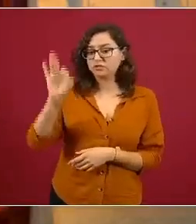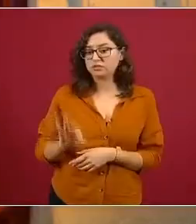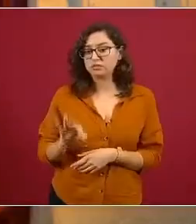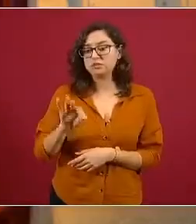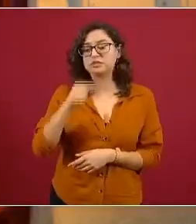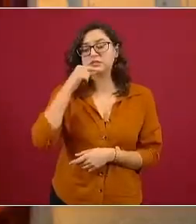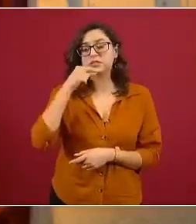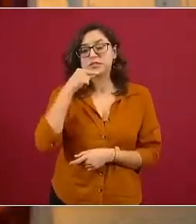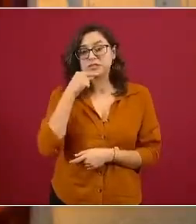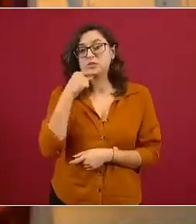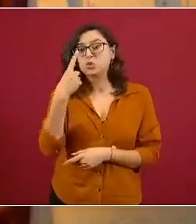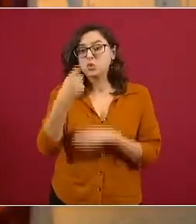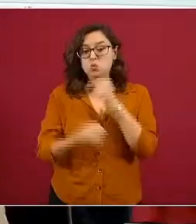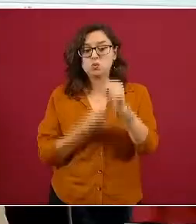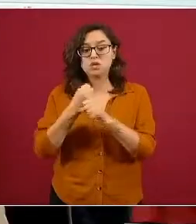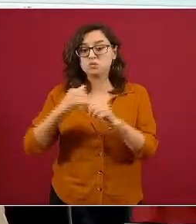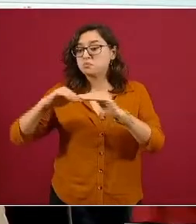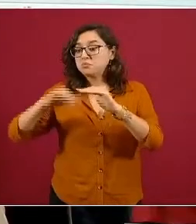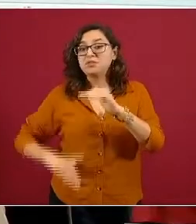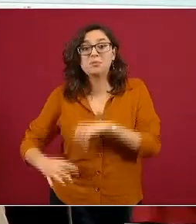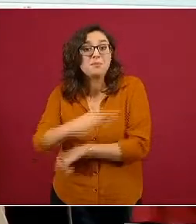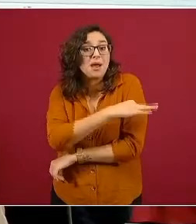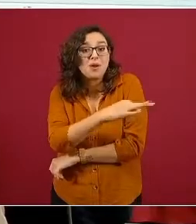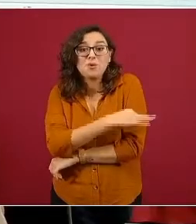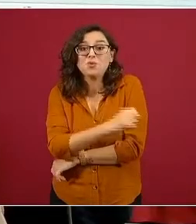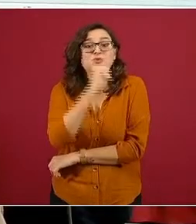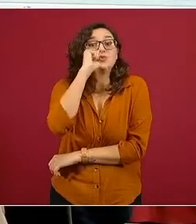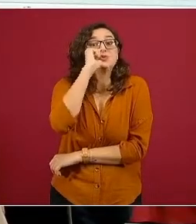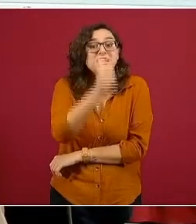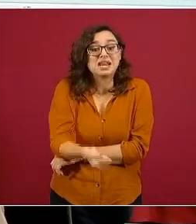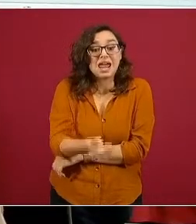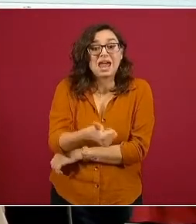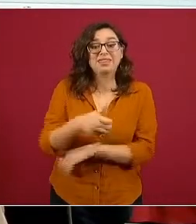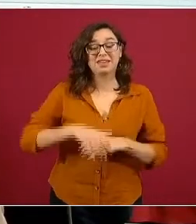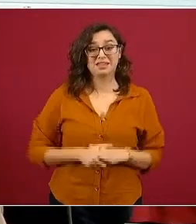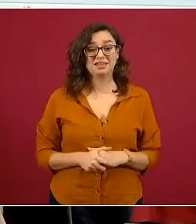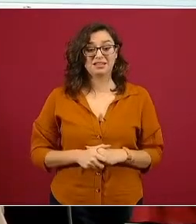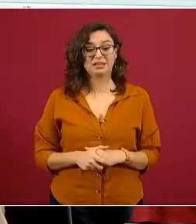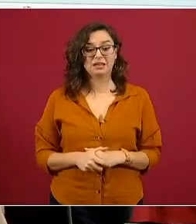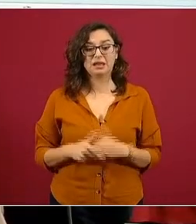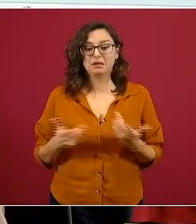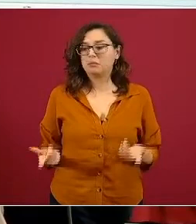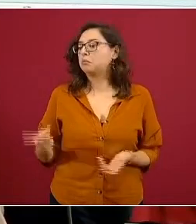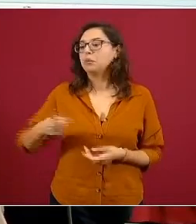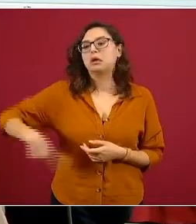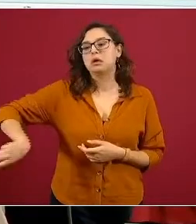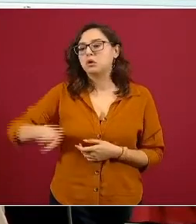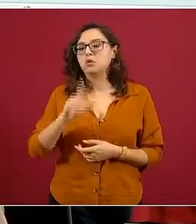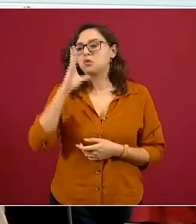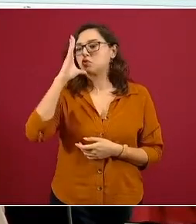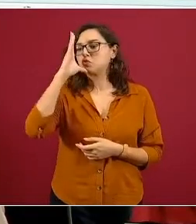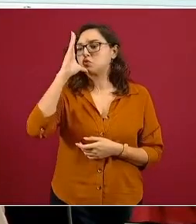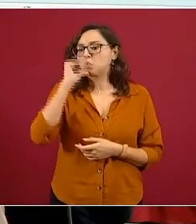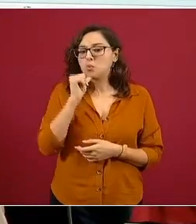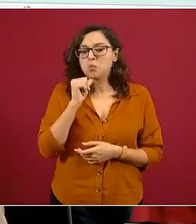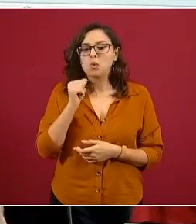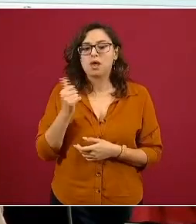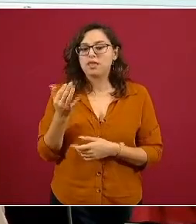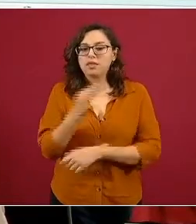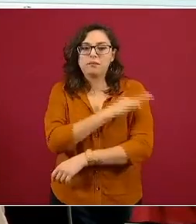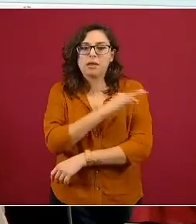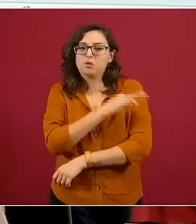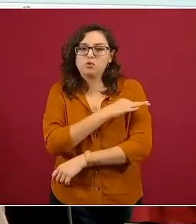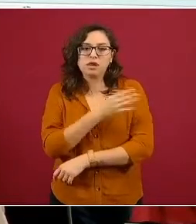menores de 1 año que no estaban vacunados, nosotros le llamamos programáticamente no prevenibles, o sea, no les toca la